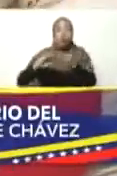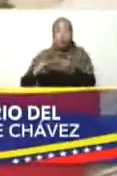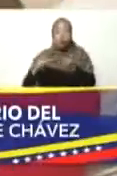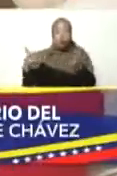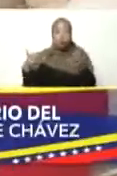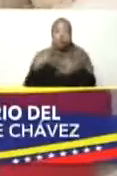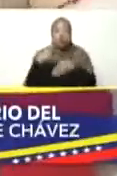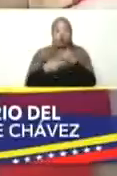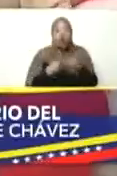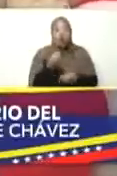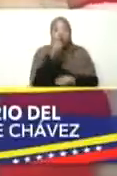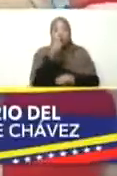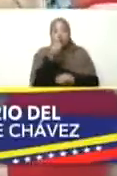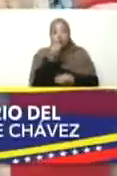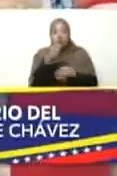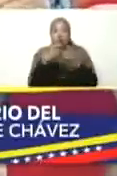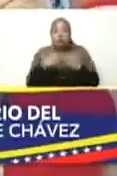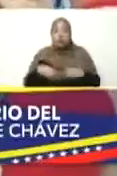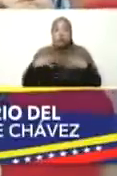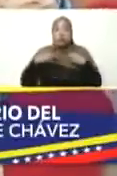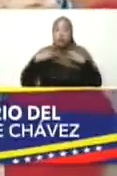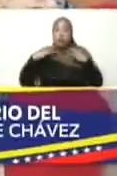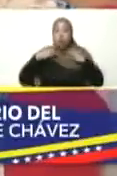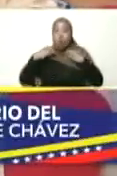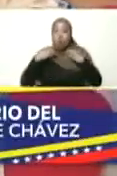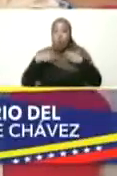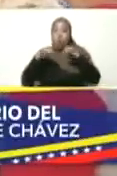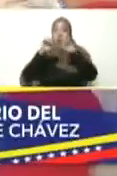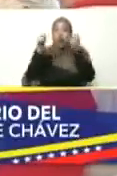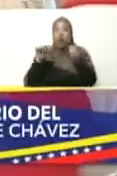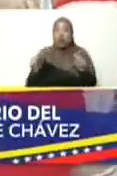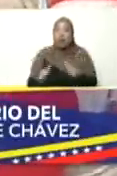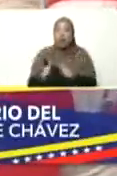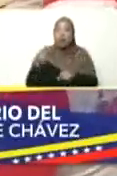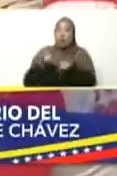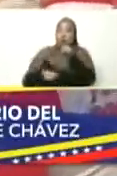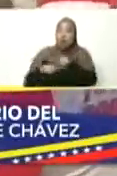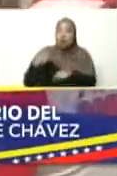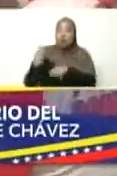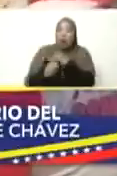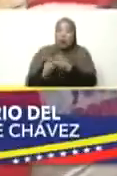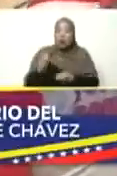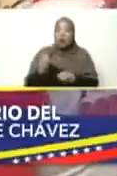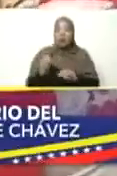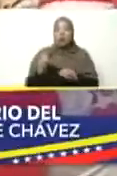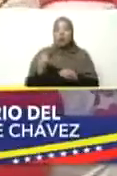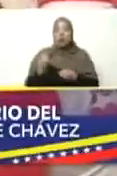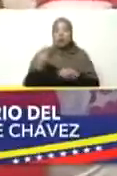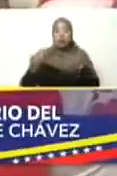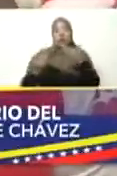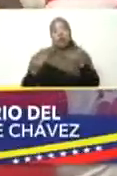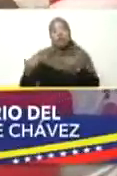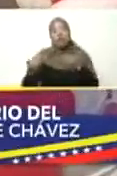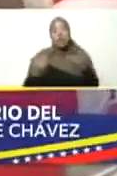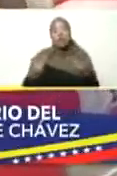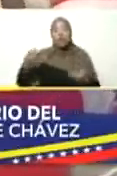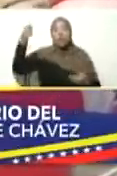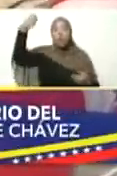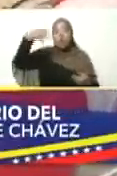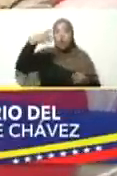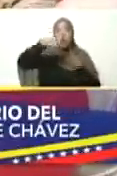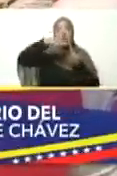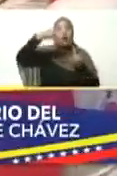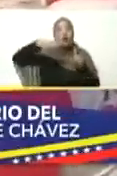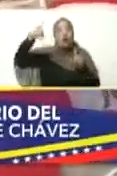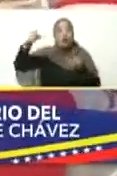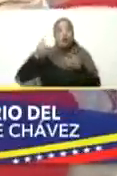alimentos, producir industria, producir artesanía, producir riqueza, producir bienes, satisfacer con